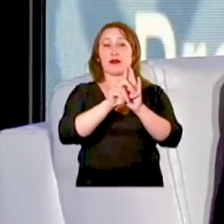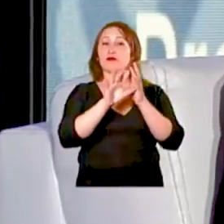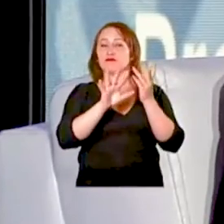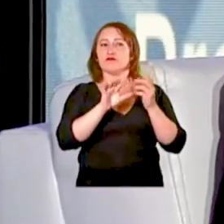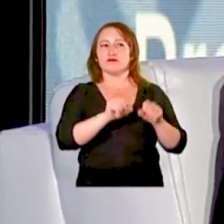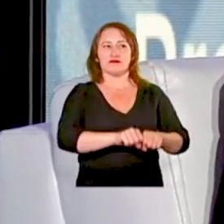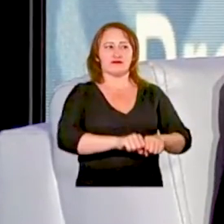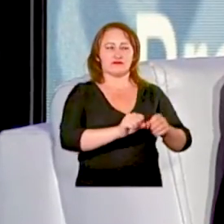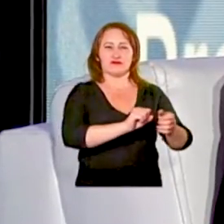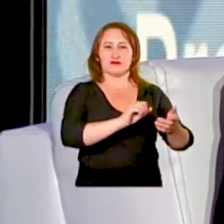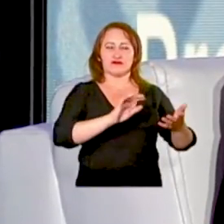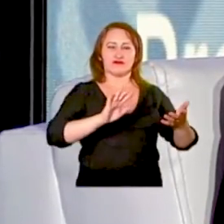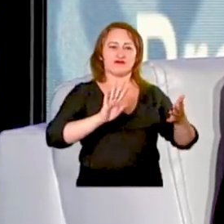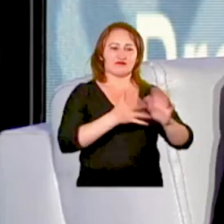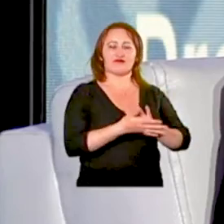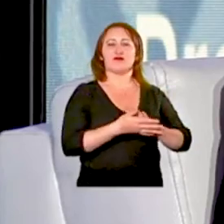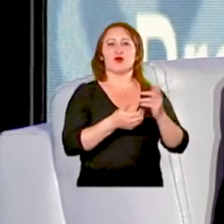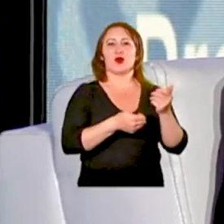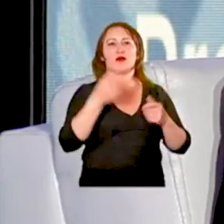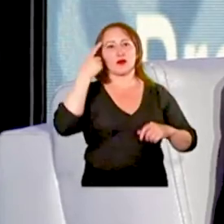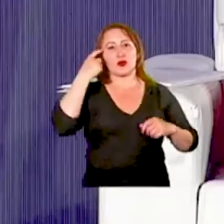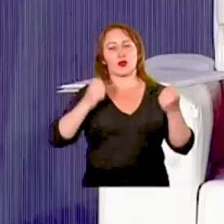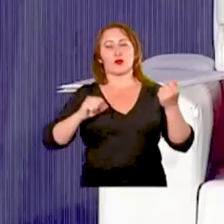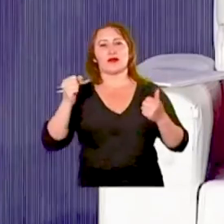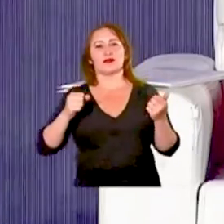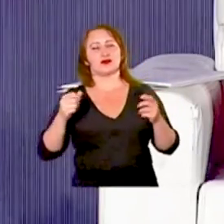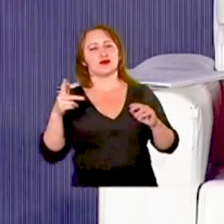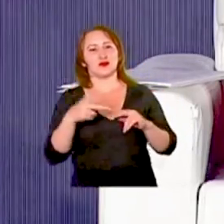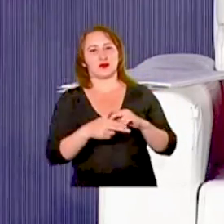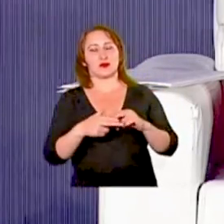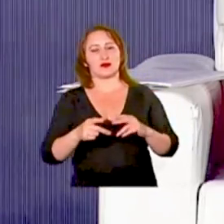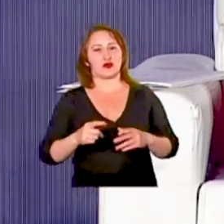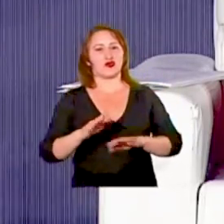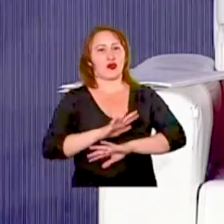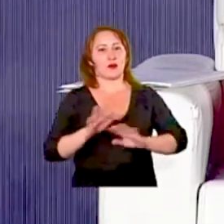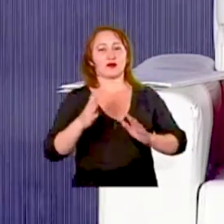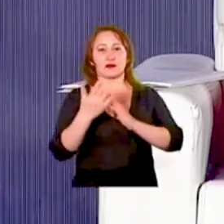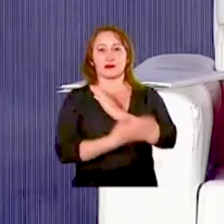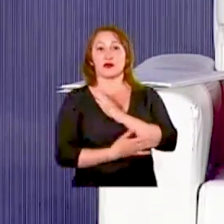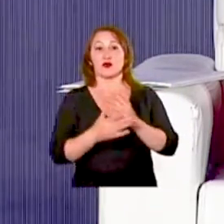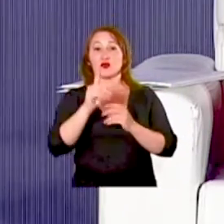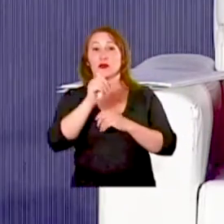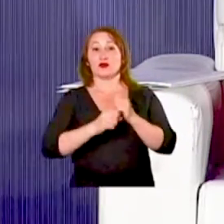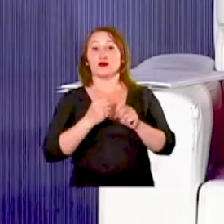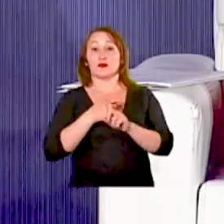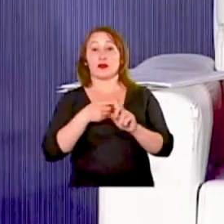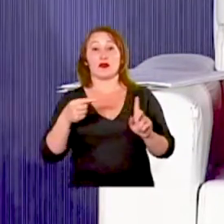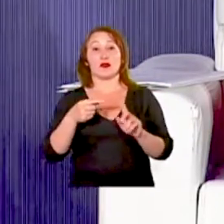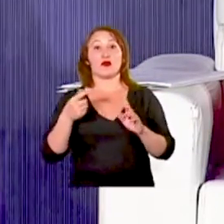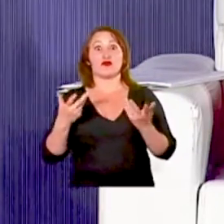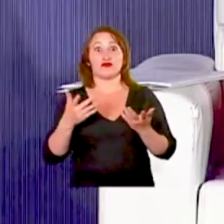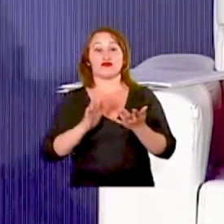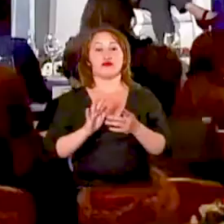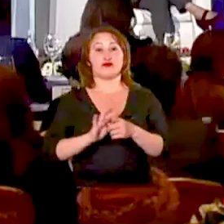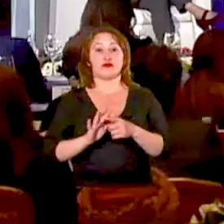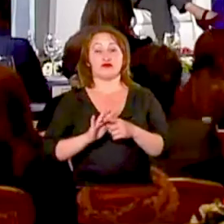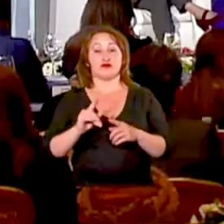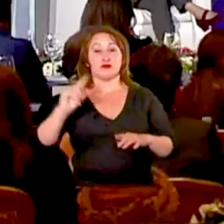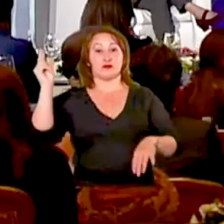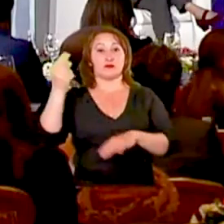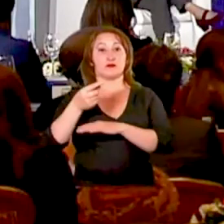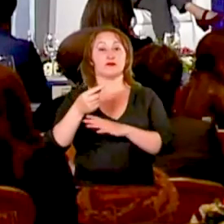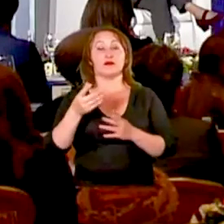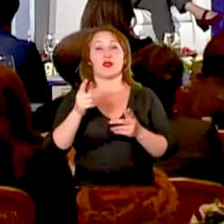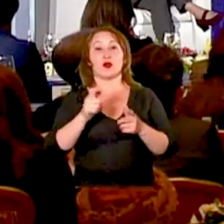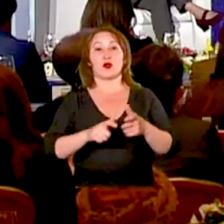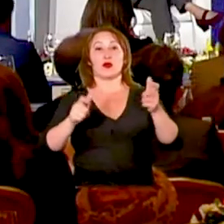y romper la preocupación de suspensión convencional y de impunidad que duró por 1 año y medio mientras se pudo dar la aplicación a la sentencia